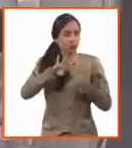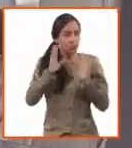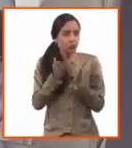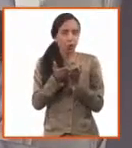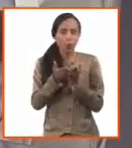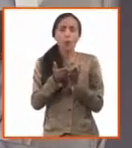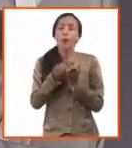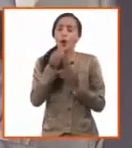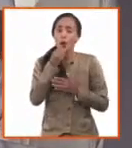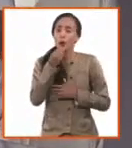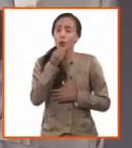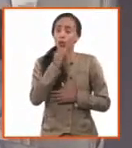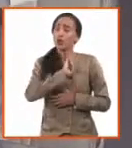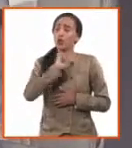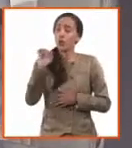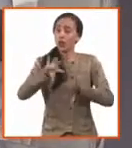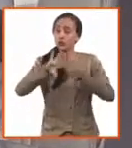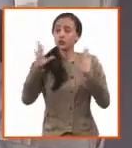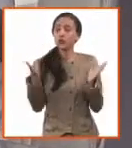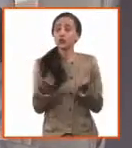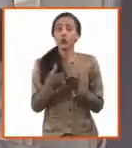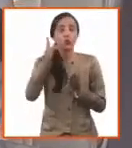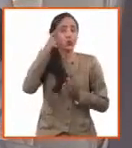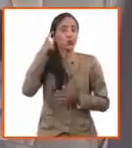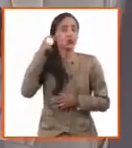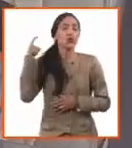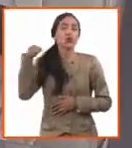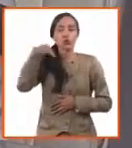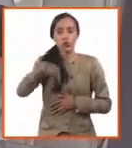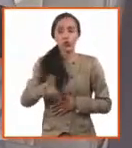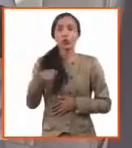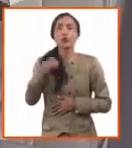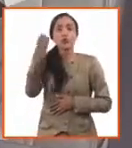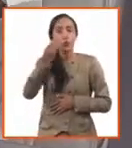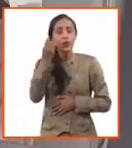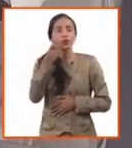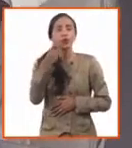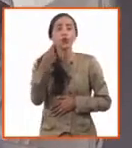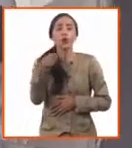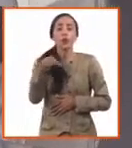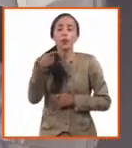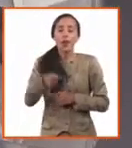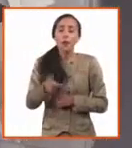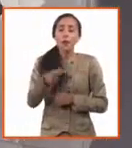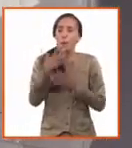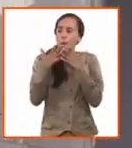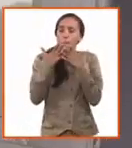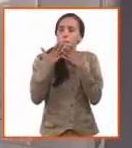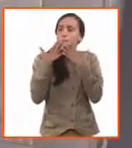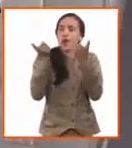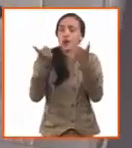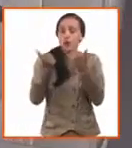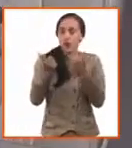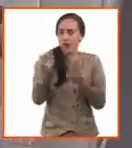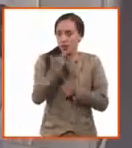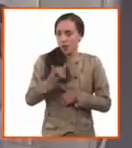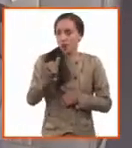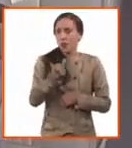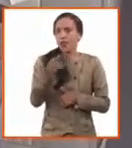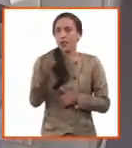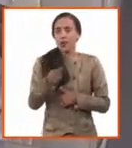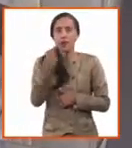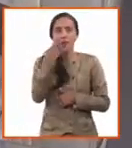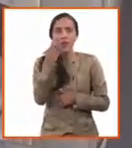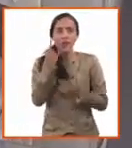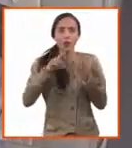que nosotros hoy soñamos y entonces por eso yo creo que ese es el legado del súper en los por tanto tienen tenemos que tratarlo de una manera creativa mara